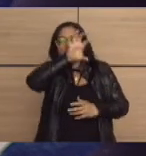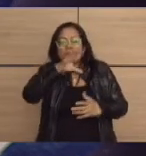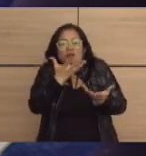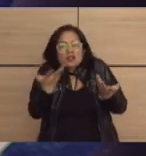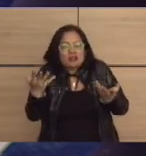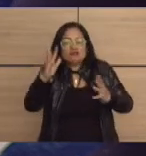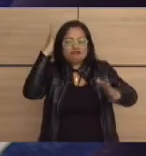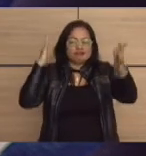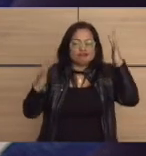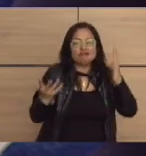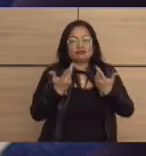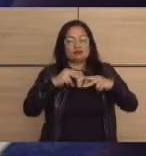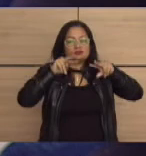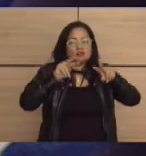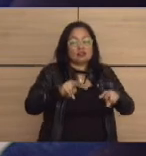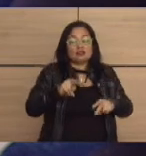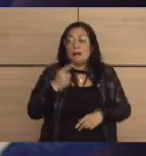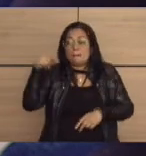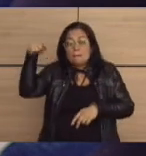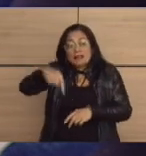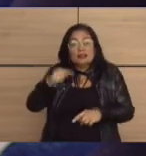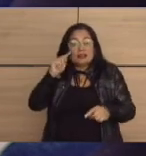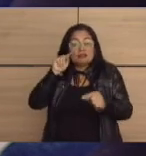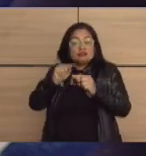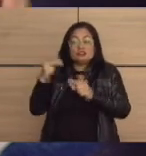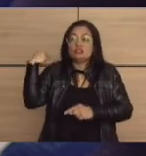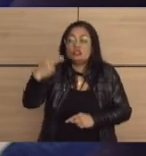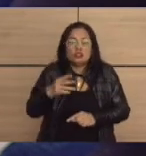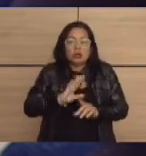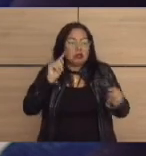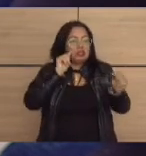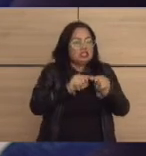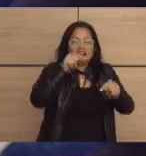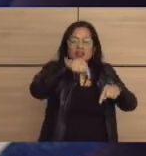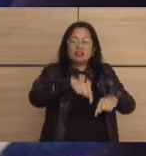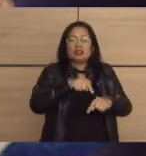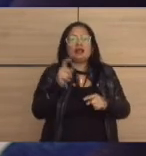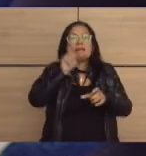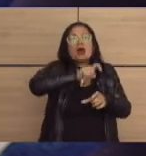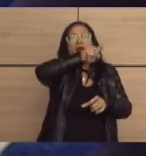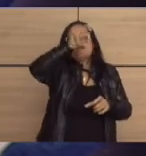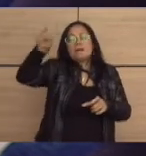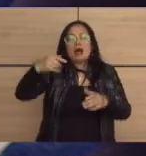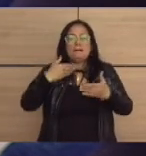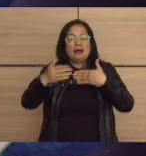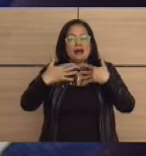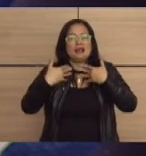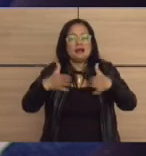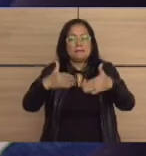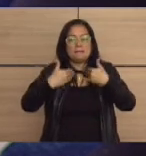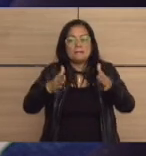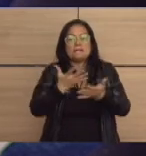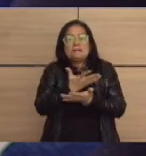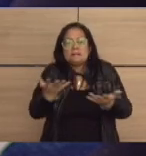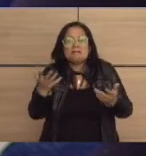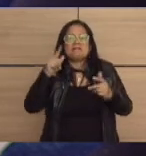Él no venía para la Nueva Granada, él iba desde Cuba rumbo a Panamá para irse en una excursión por otros lados, pero el